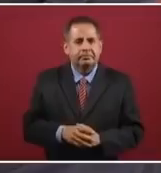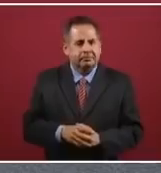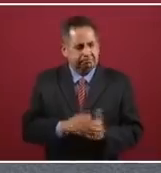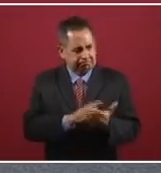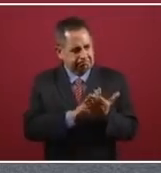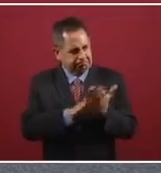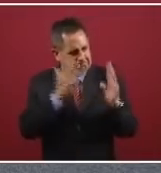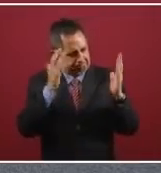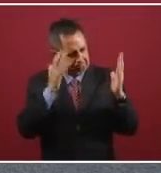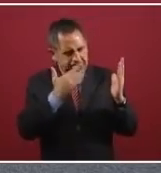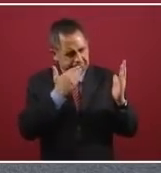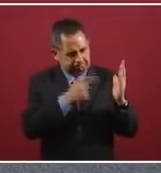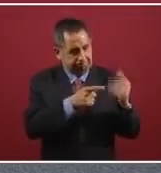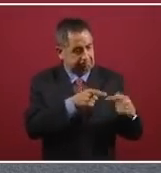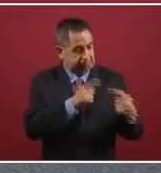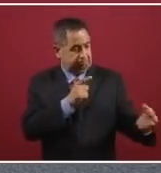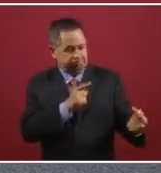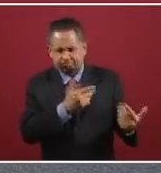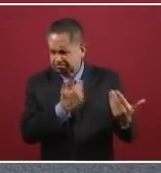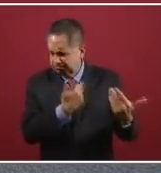para los adversarios,